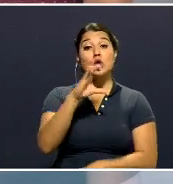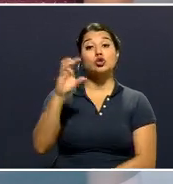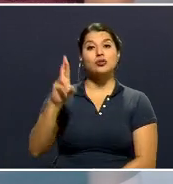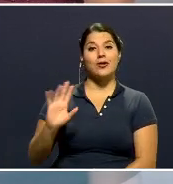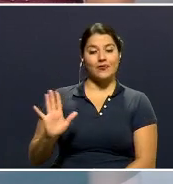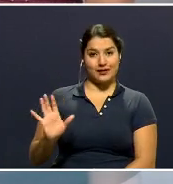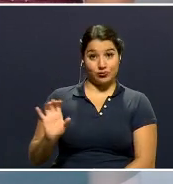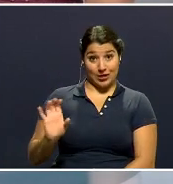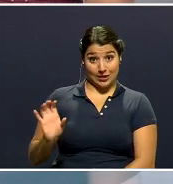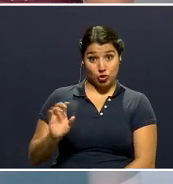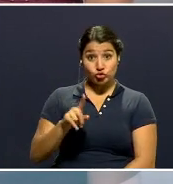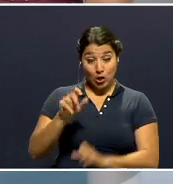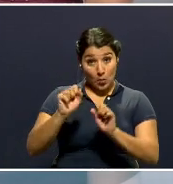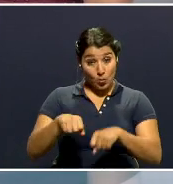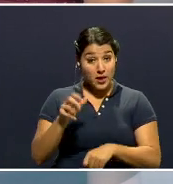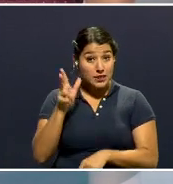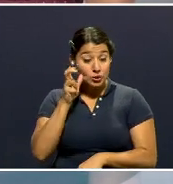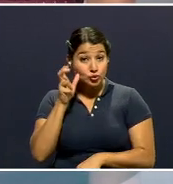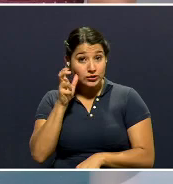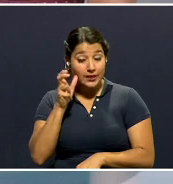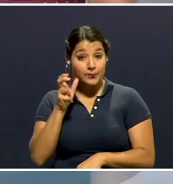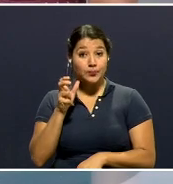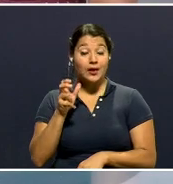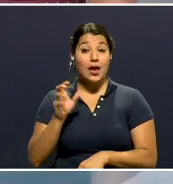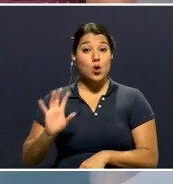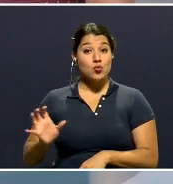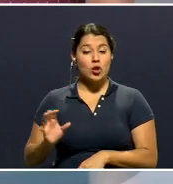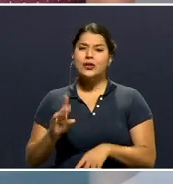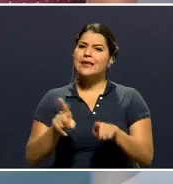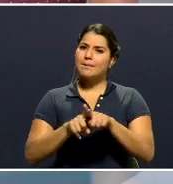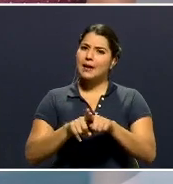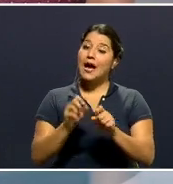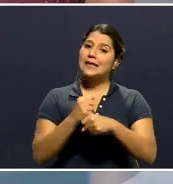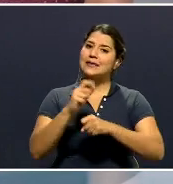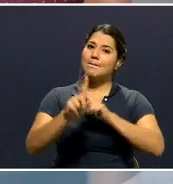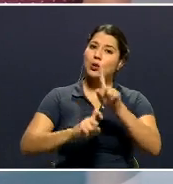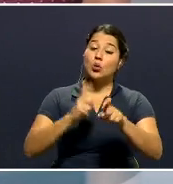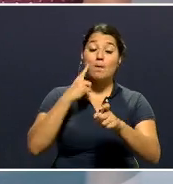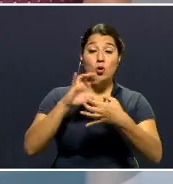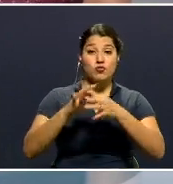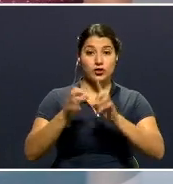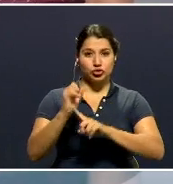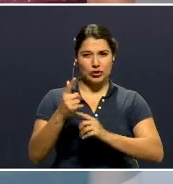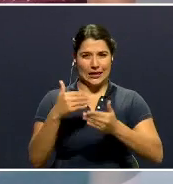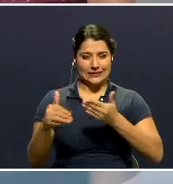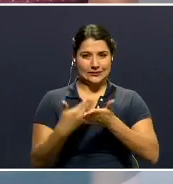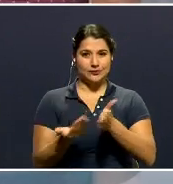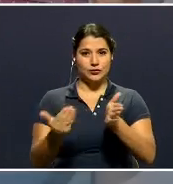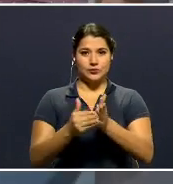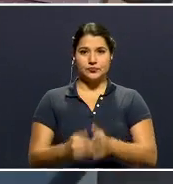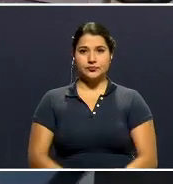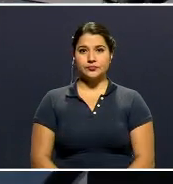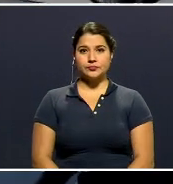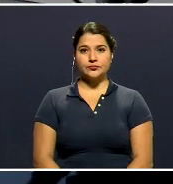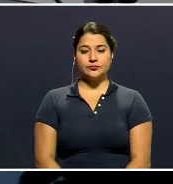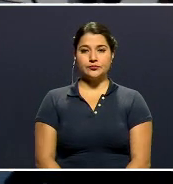Radio. Usted puede monitorearnos en su radio y también puede hacer consultas mediante el Facebook. Ya casi volvemos.